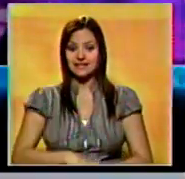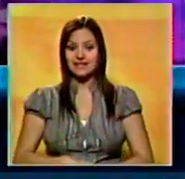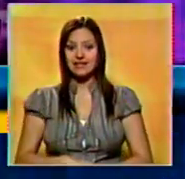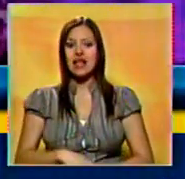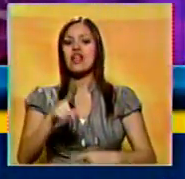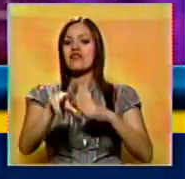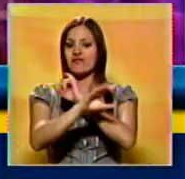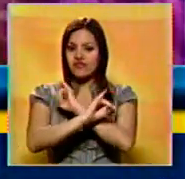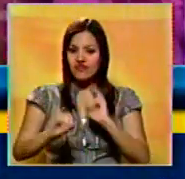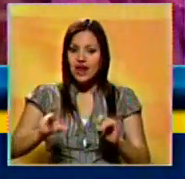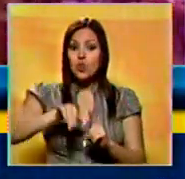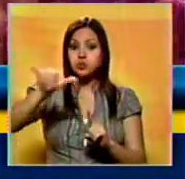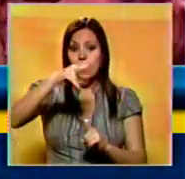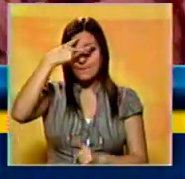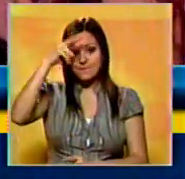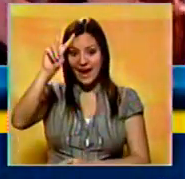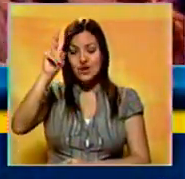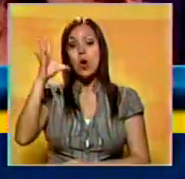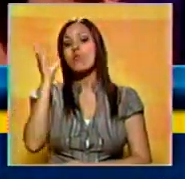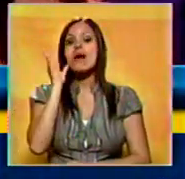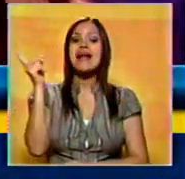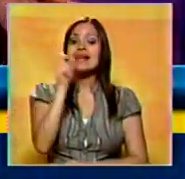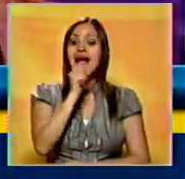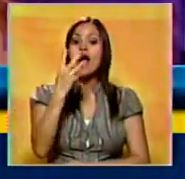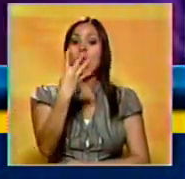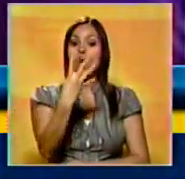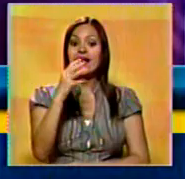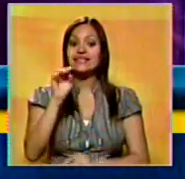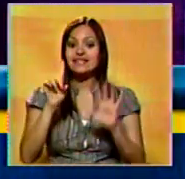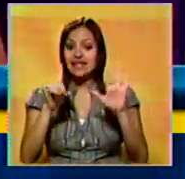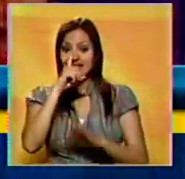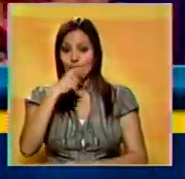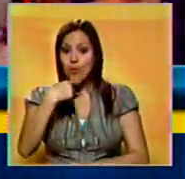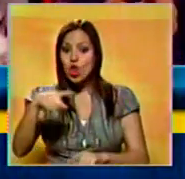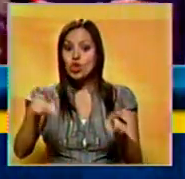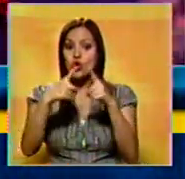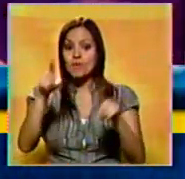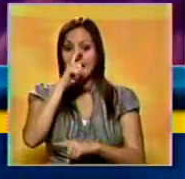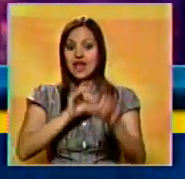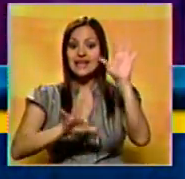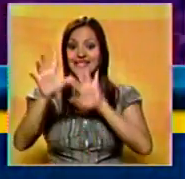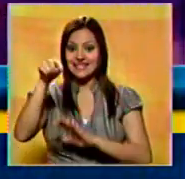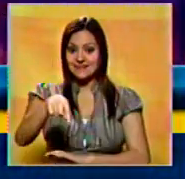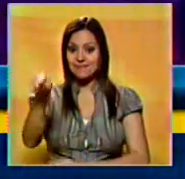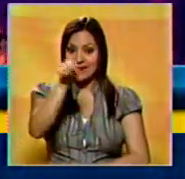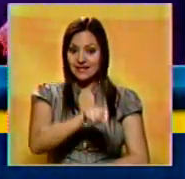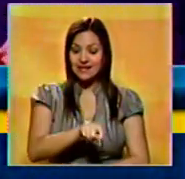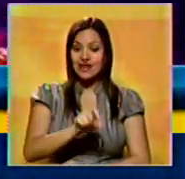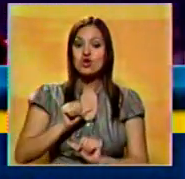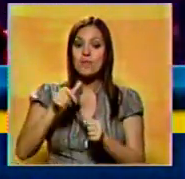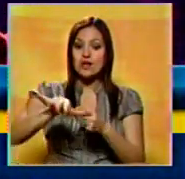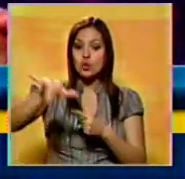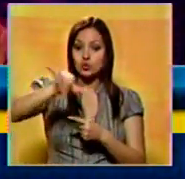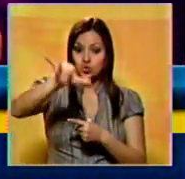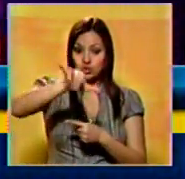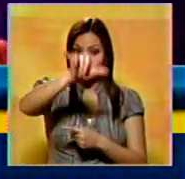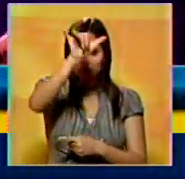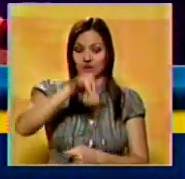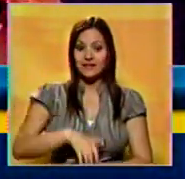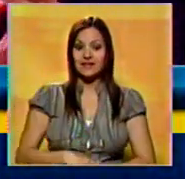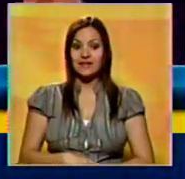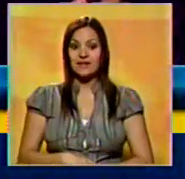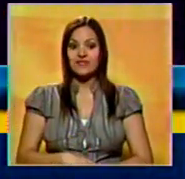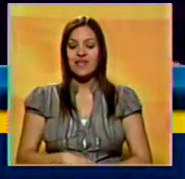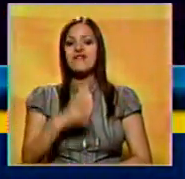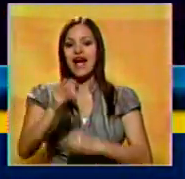de concluir un tour por México, la cantante que cumplirá 46 años el 15 de este mes iniciará su gira en McAllen, Texas